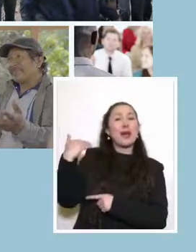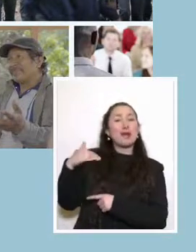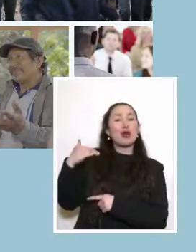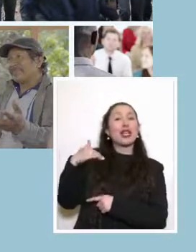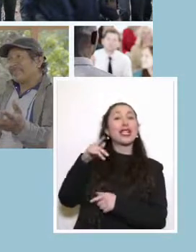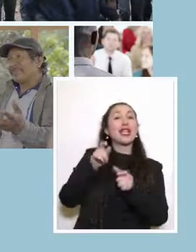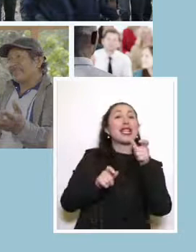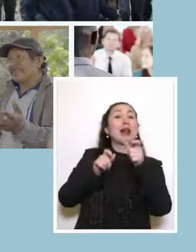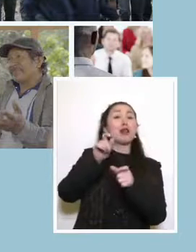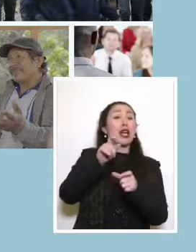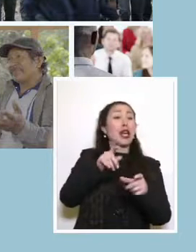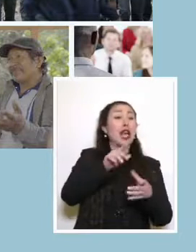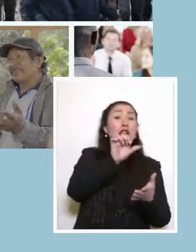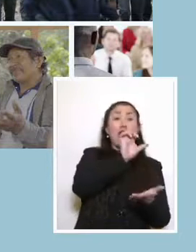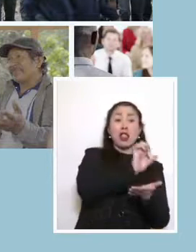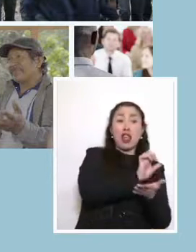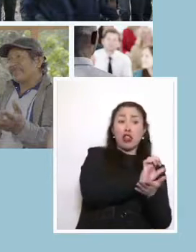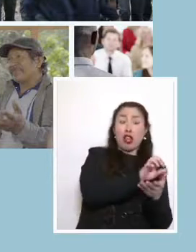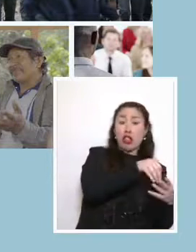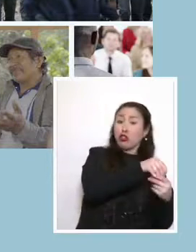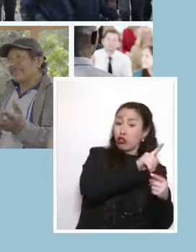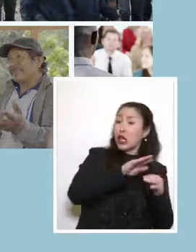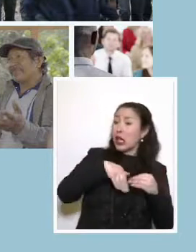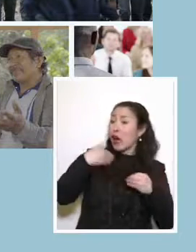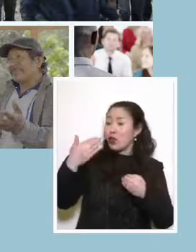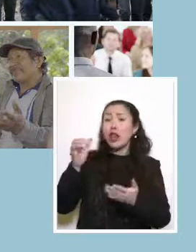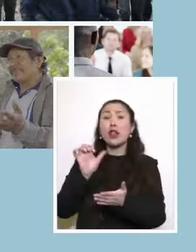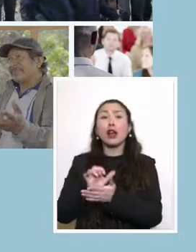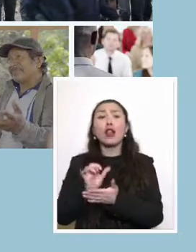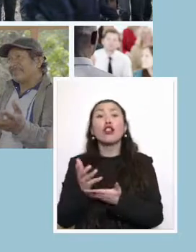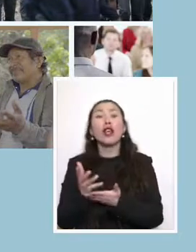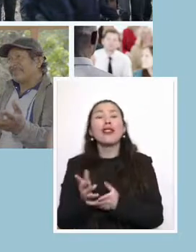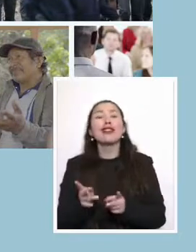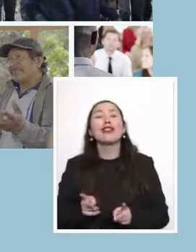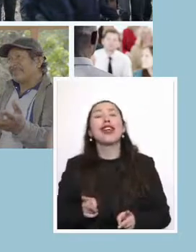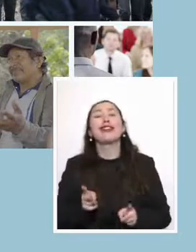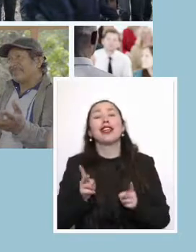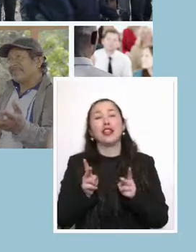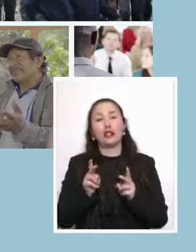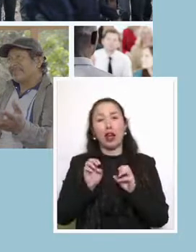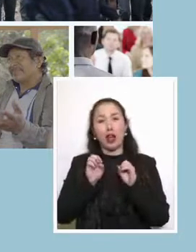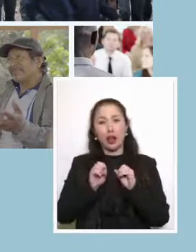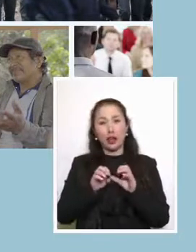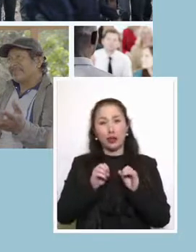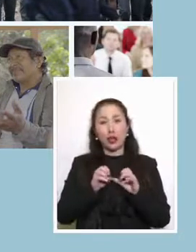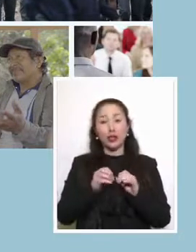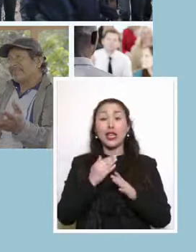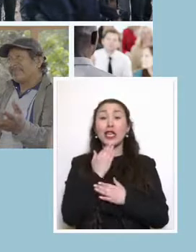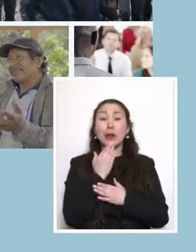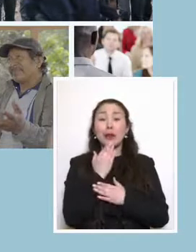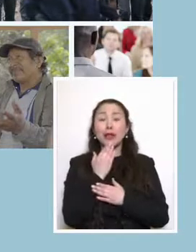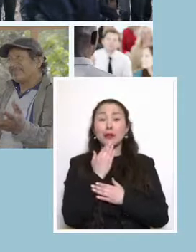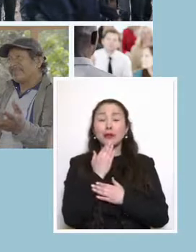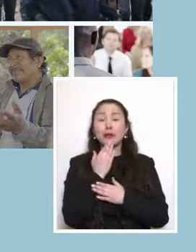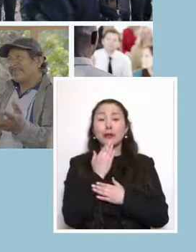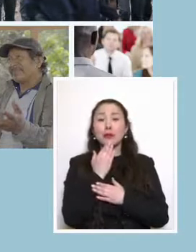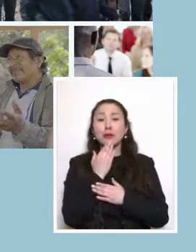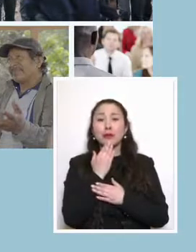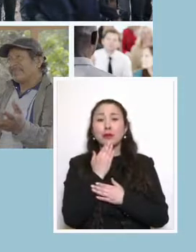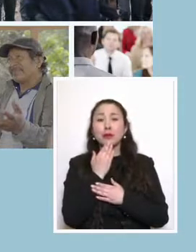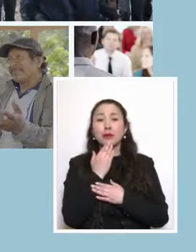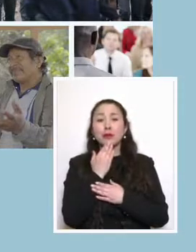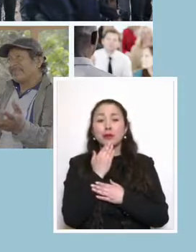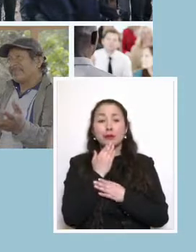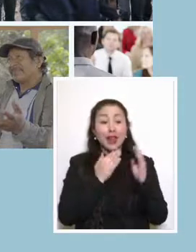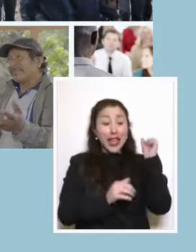no estatales en cuanto al cumplimiento del derecho a la educación y a la protección de los